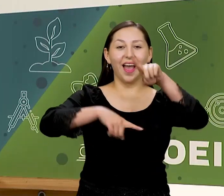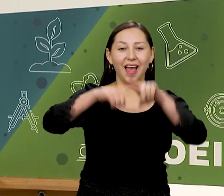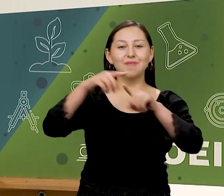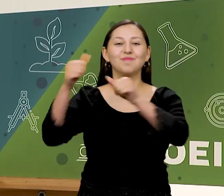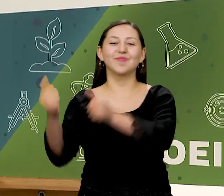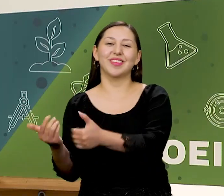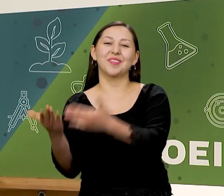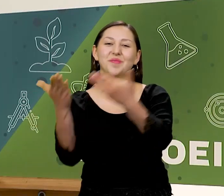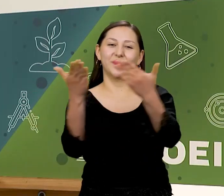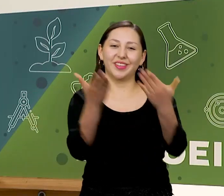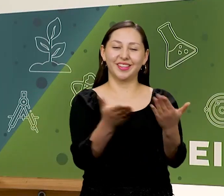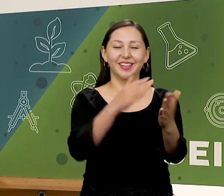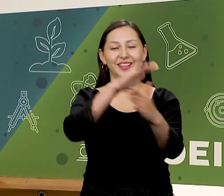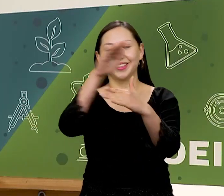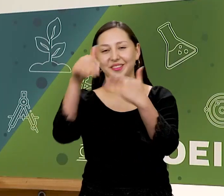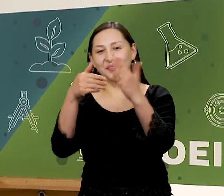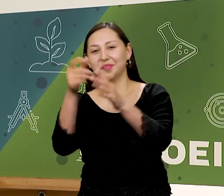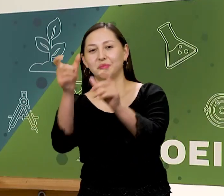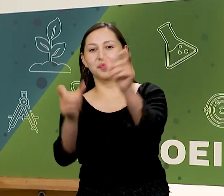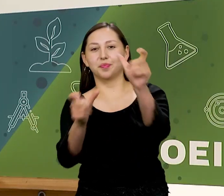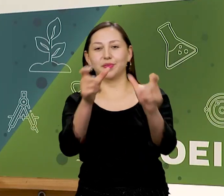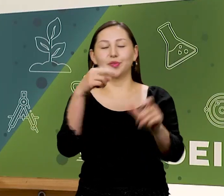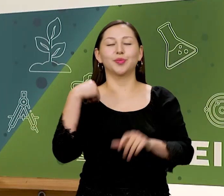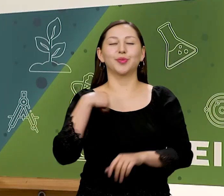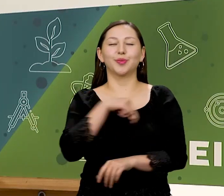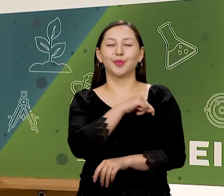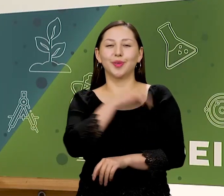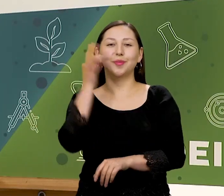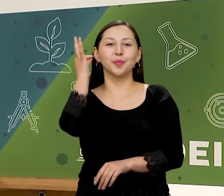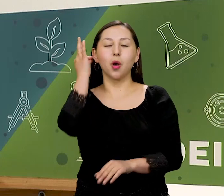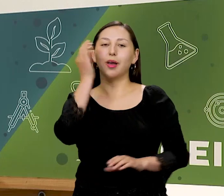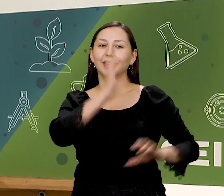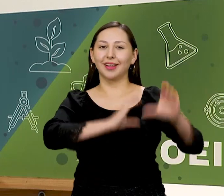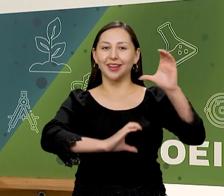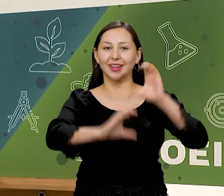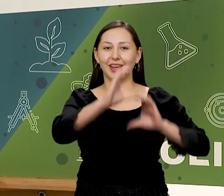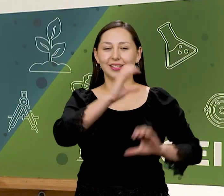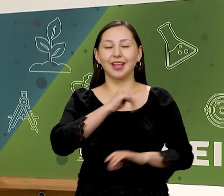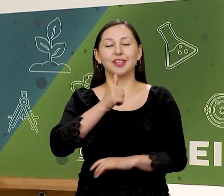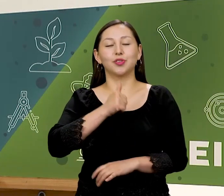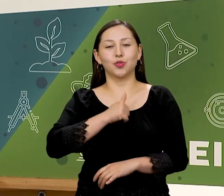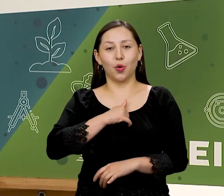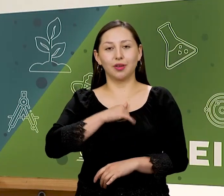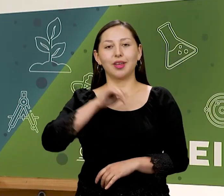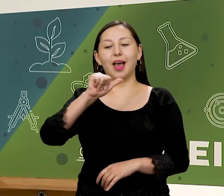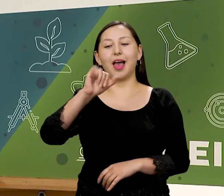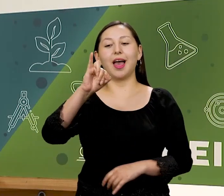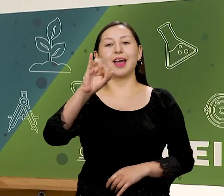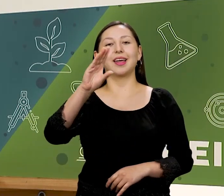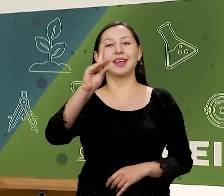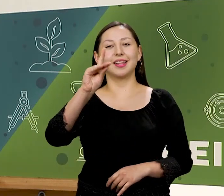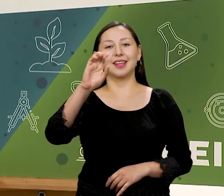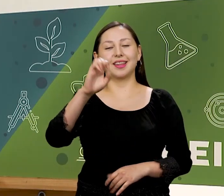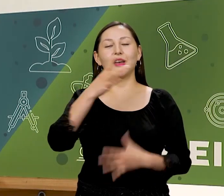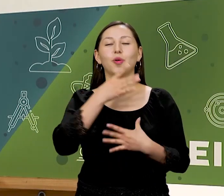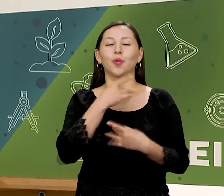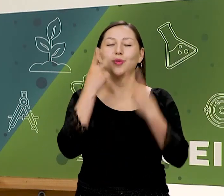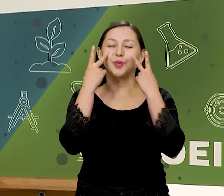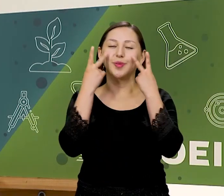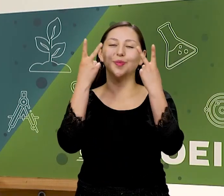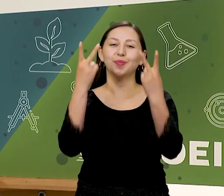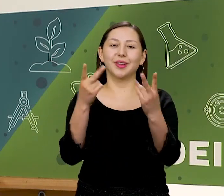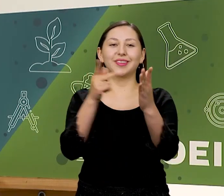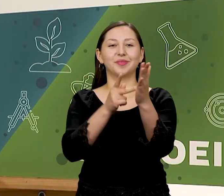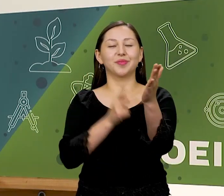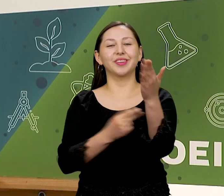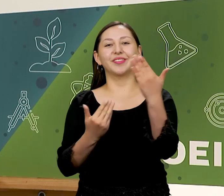Amigas y amigos, bienvenidos y bienvenidas a Somos Mujeres y Hacemos Ciencia. Soy Aide Atupaña. Es un gusto contar con su